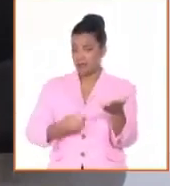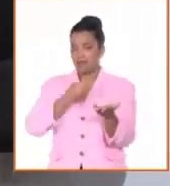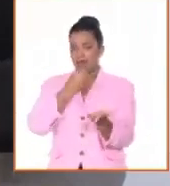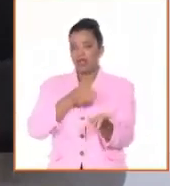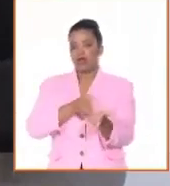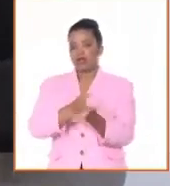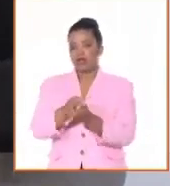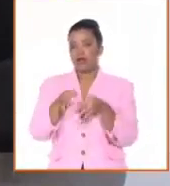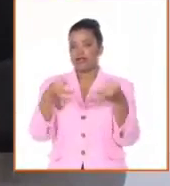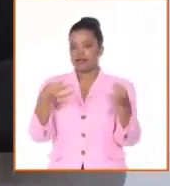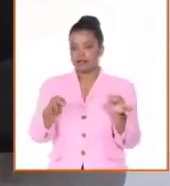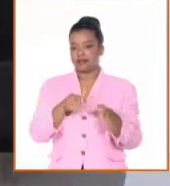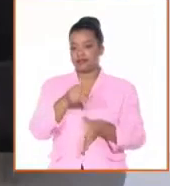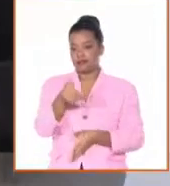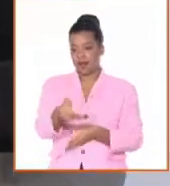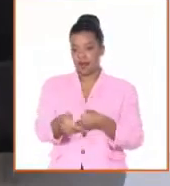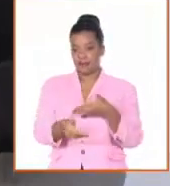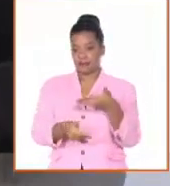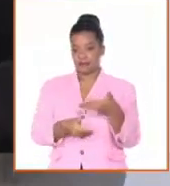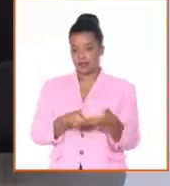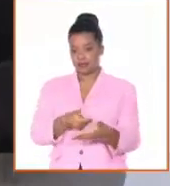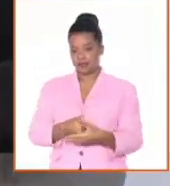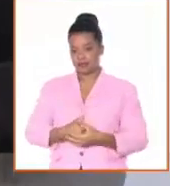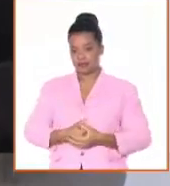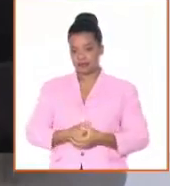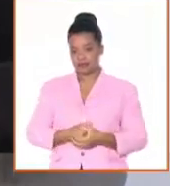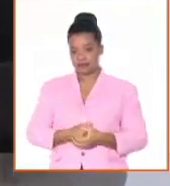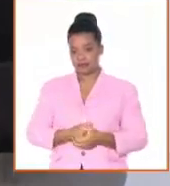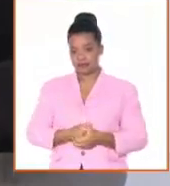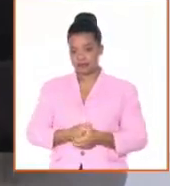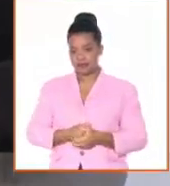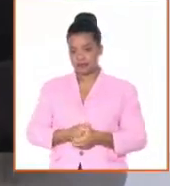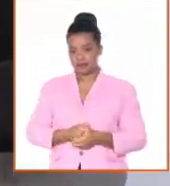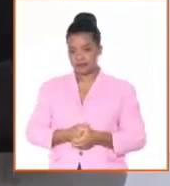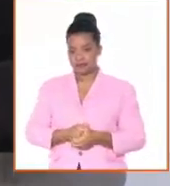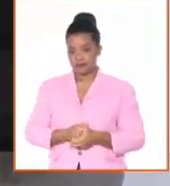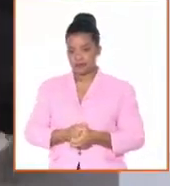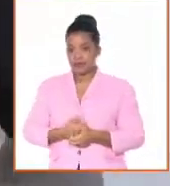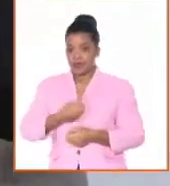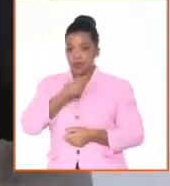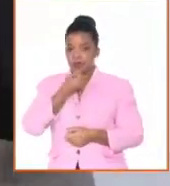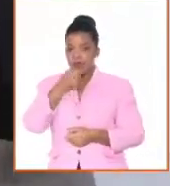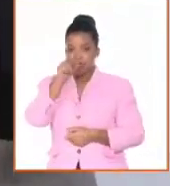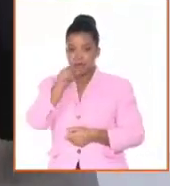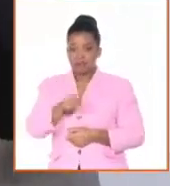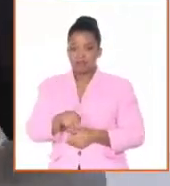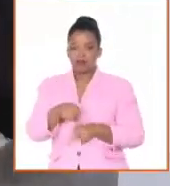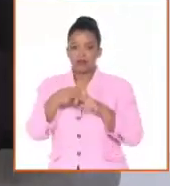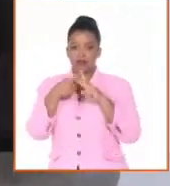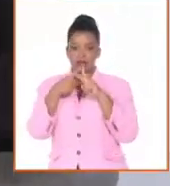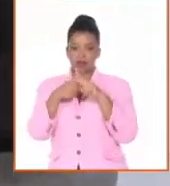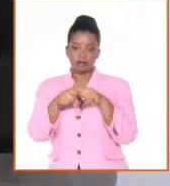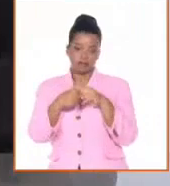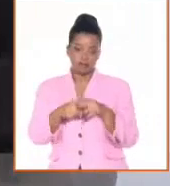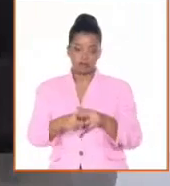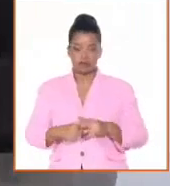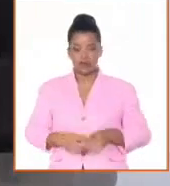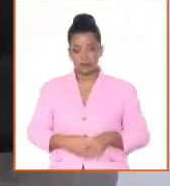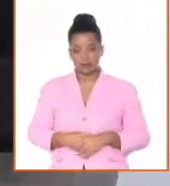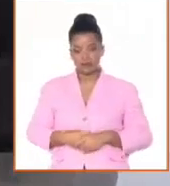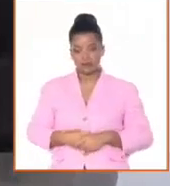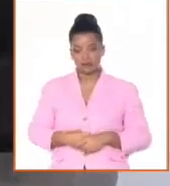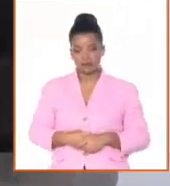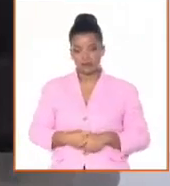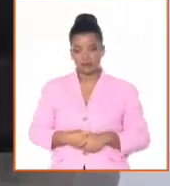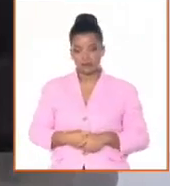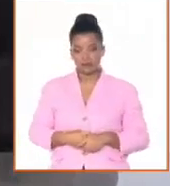la tramitación en este sentido y poder bueno llegar la persona a este fin último de llegar a